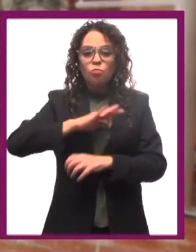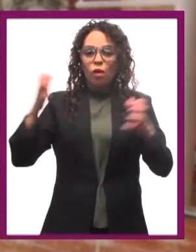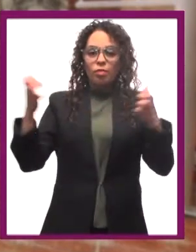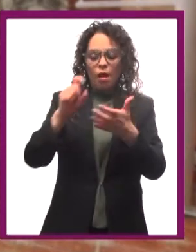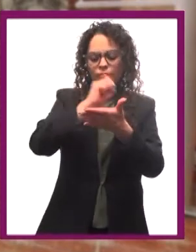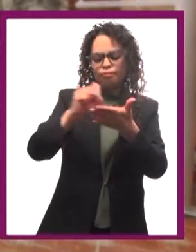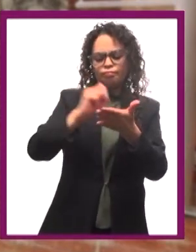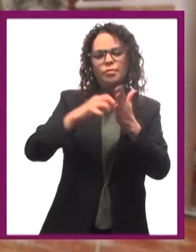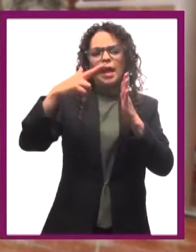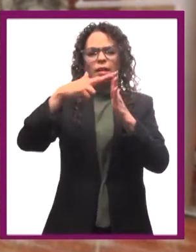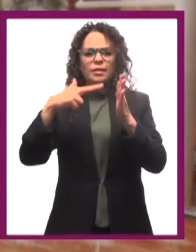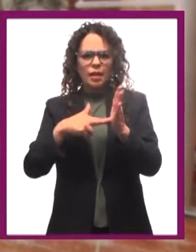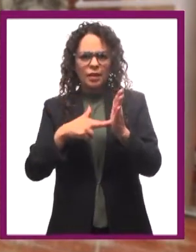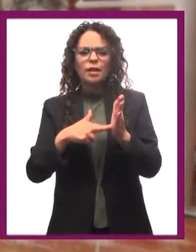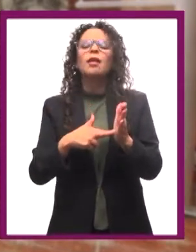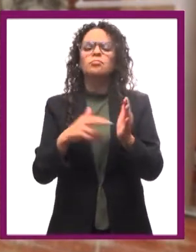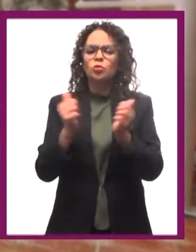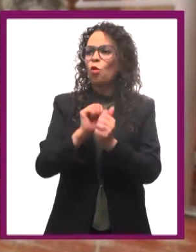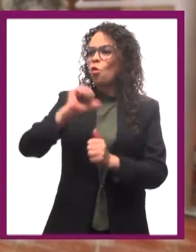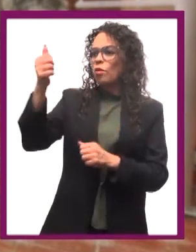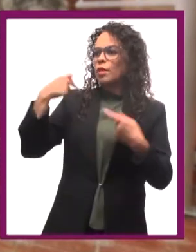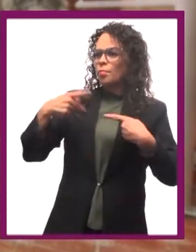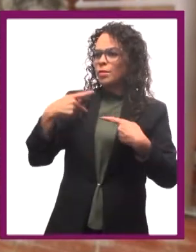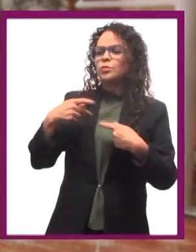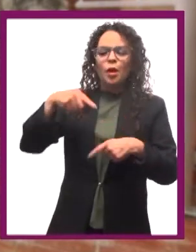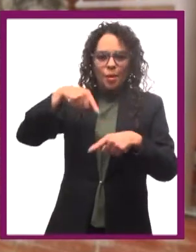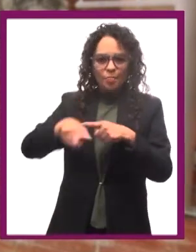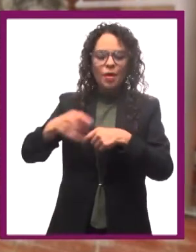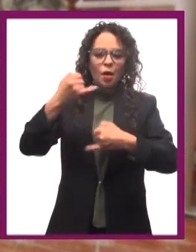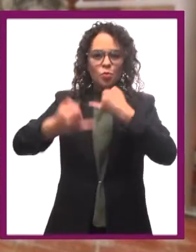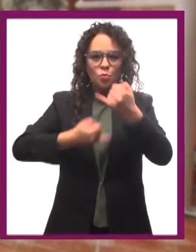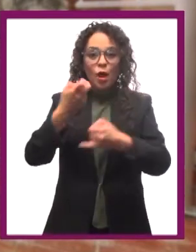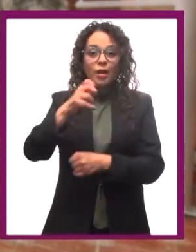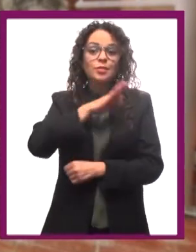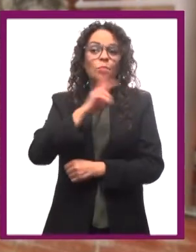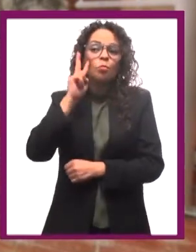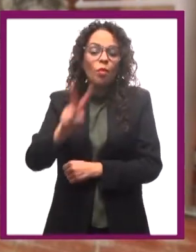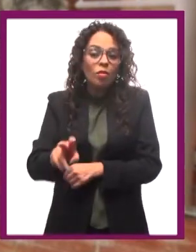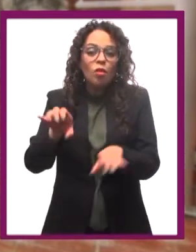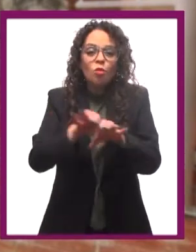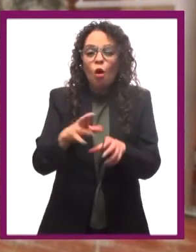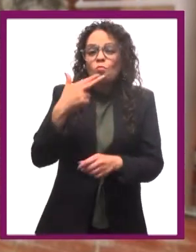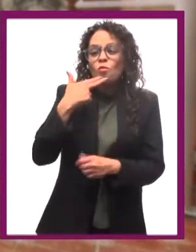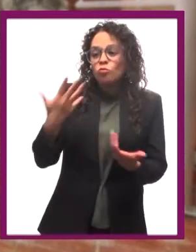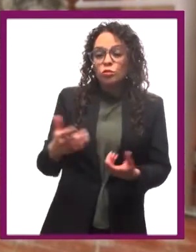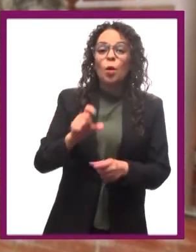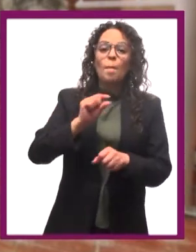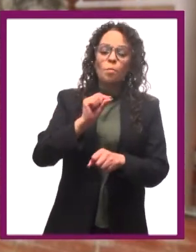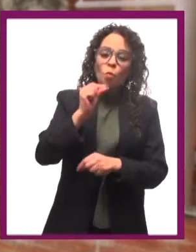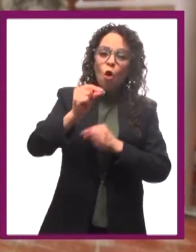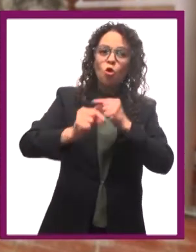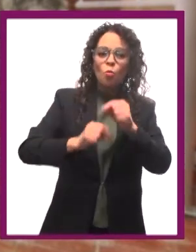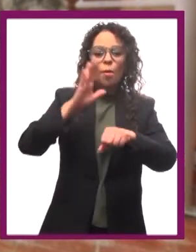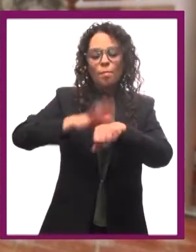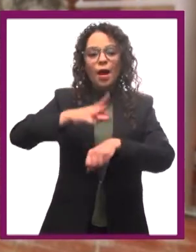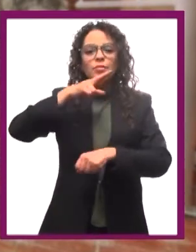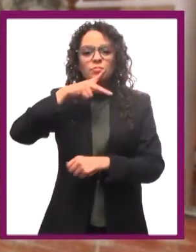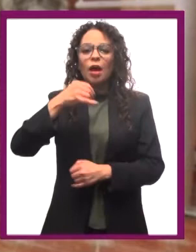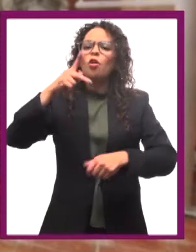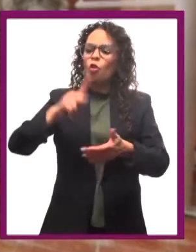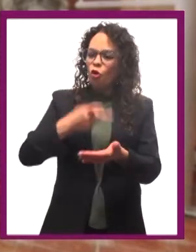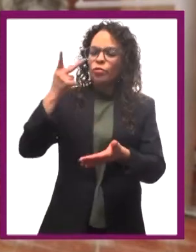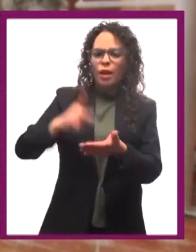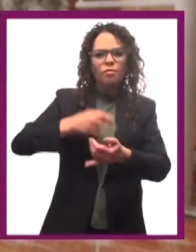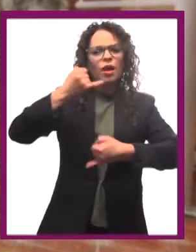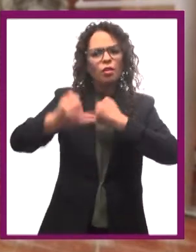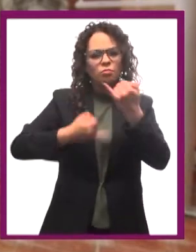juego, escribamos sus reglas y tratemos de jugarlo con alguien más. Eso nos servirá para ver qué tanto funciona y poderlo ir mejorando una y otra